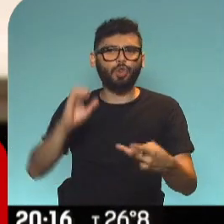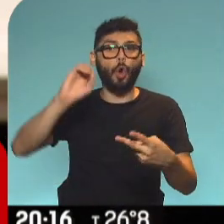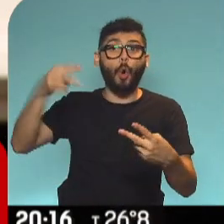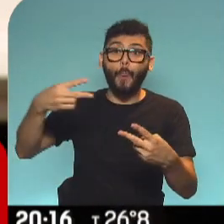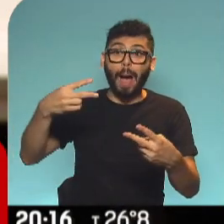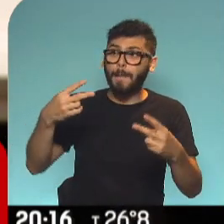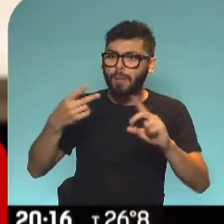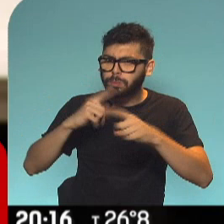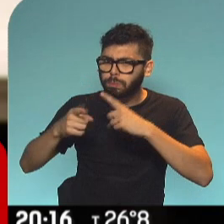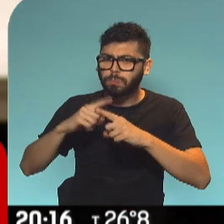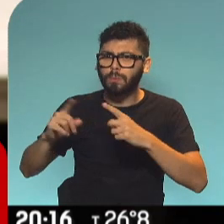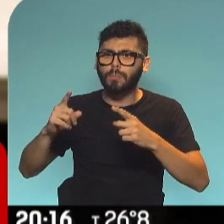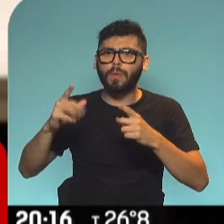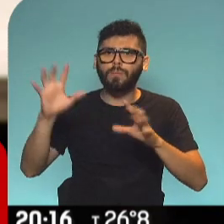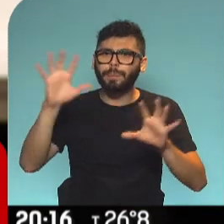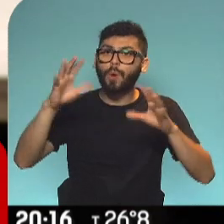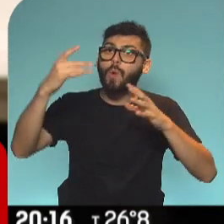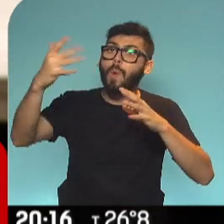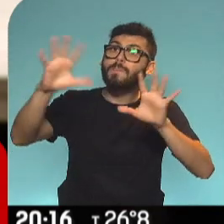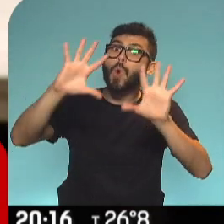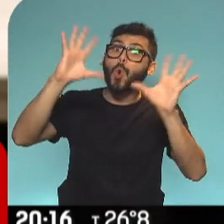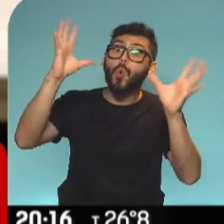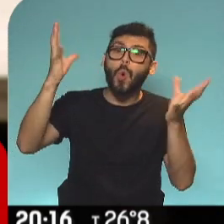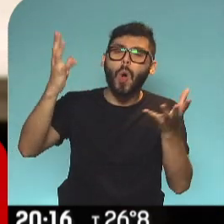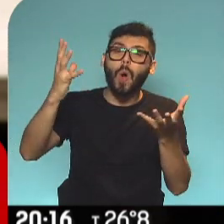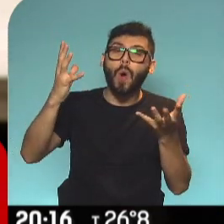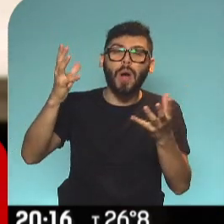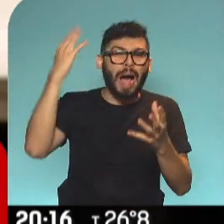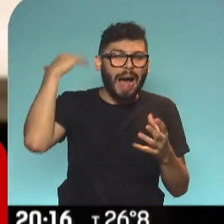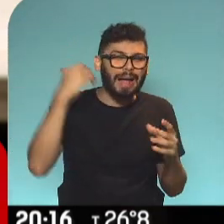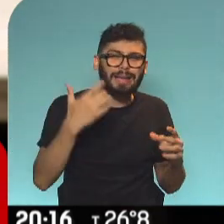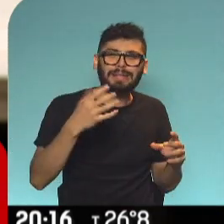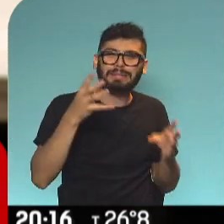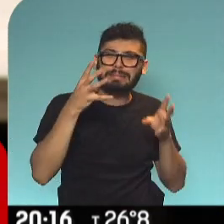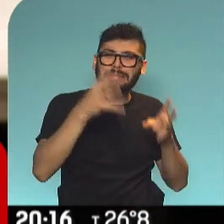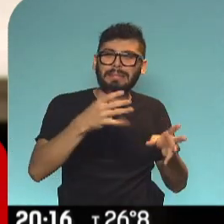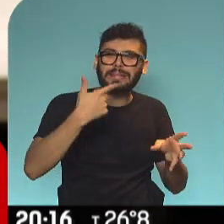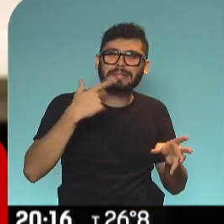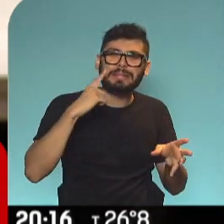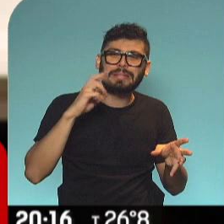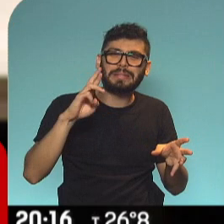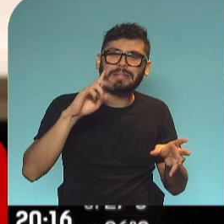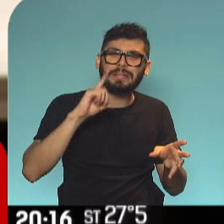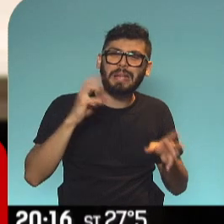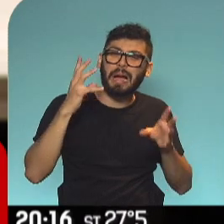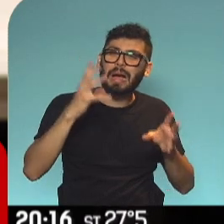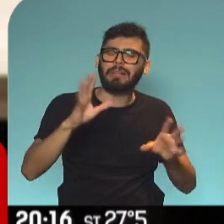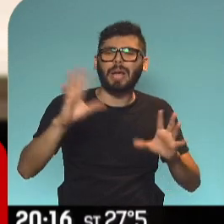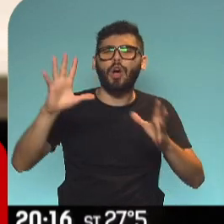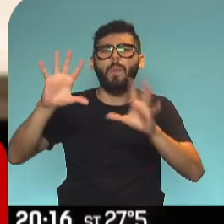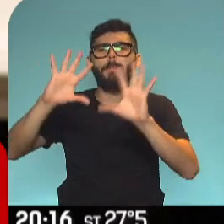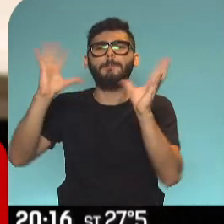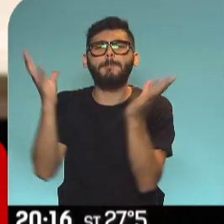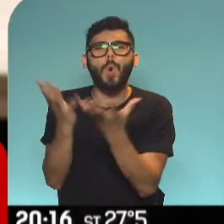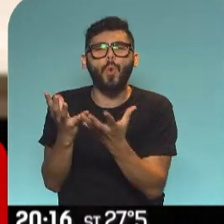un mundo muy distinto del que miraban al principio de Siria, con Siria. Hay una cercanía más a esto que estás contando y les propongo a los